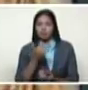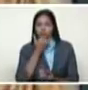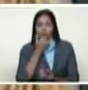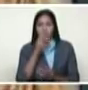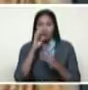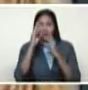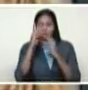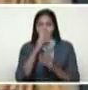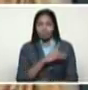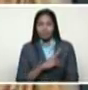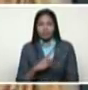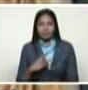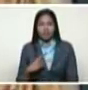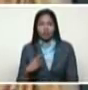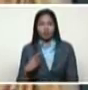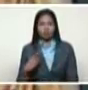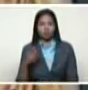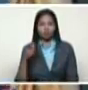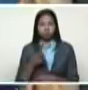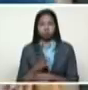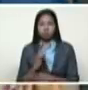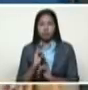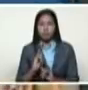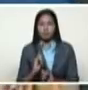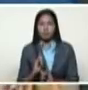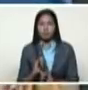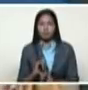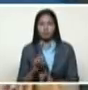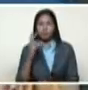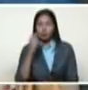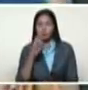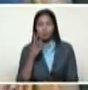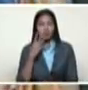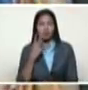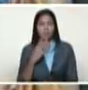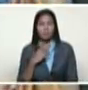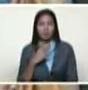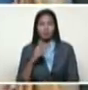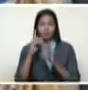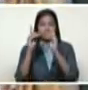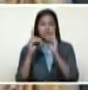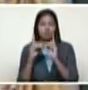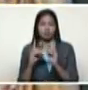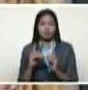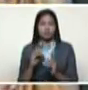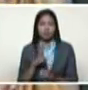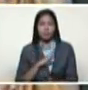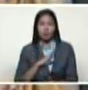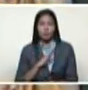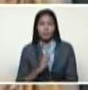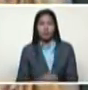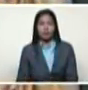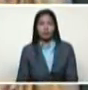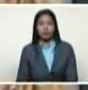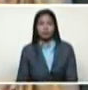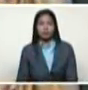de venganza. Hoy, una decisión,